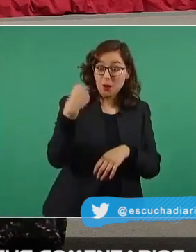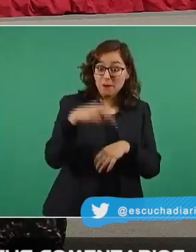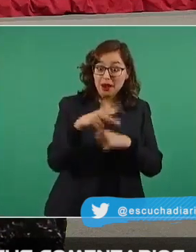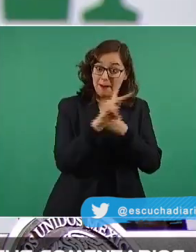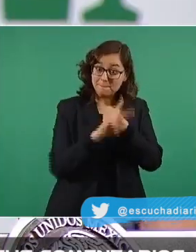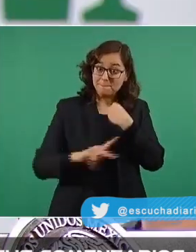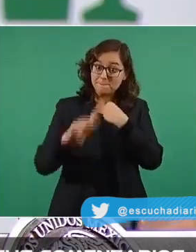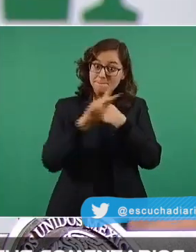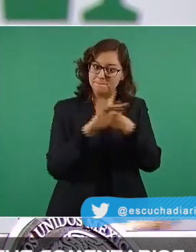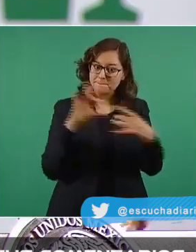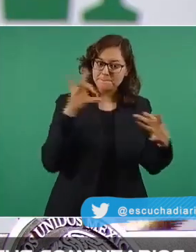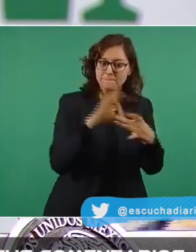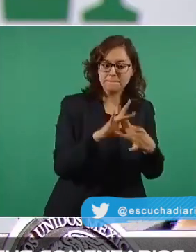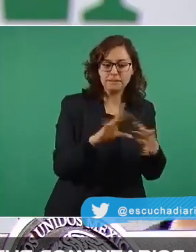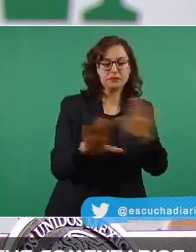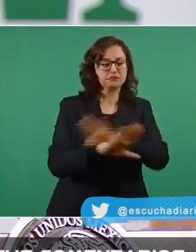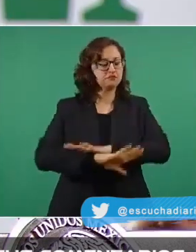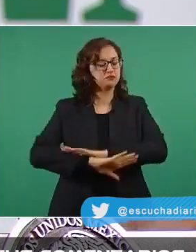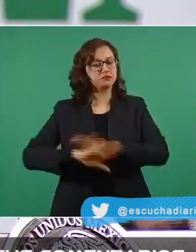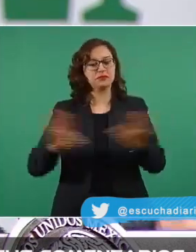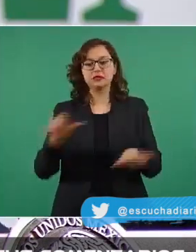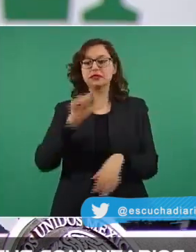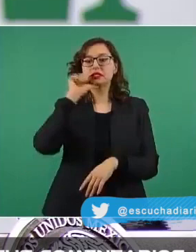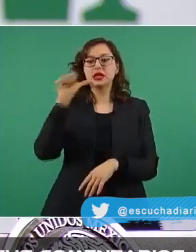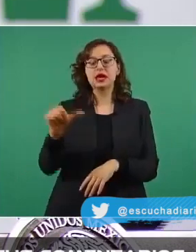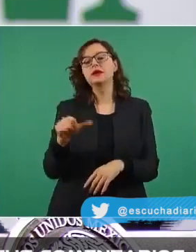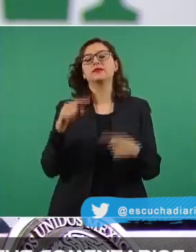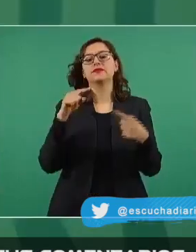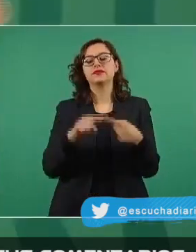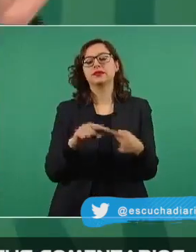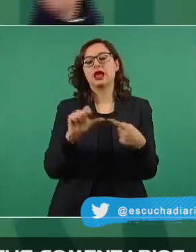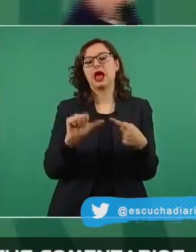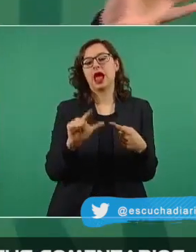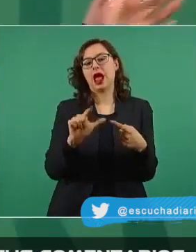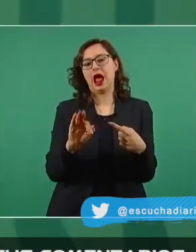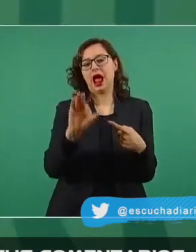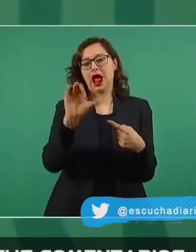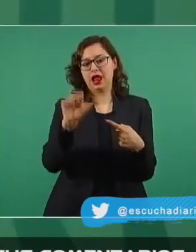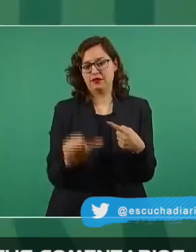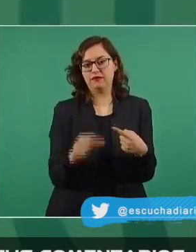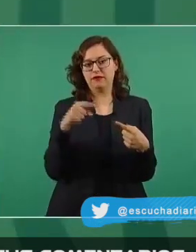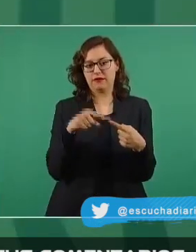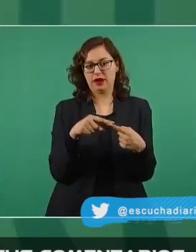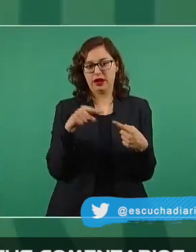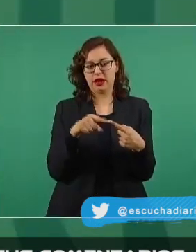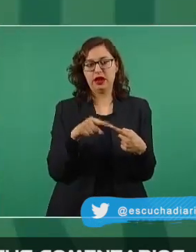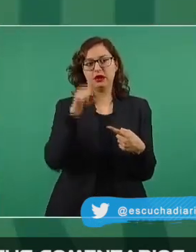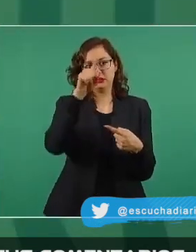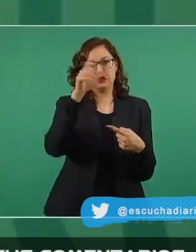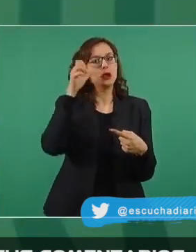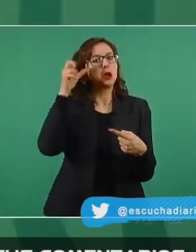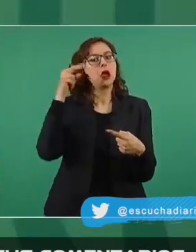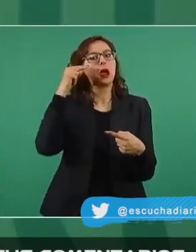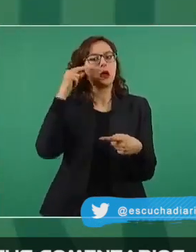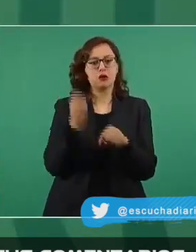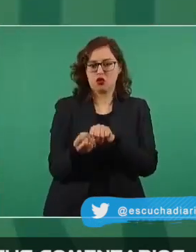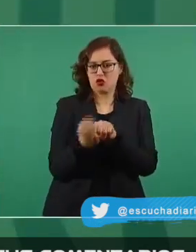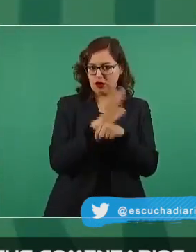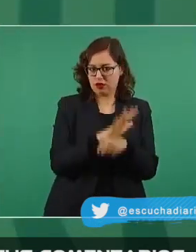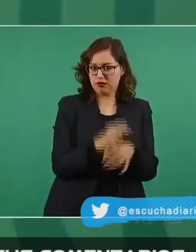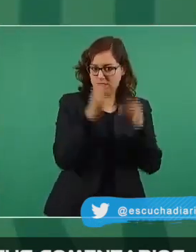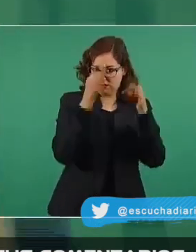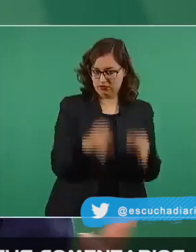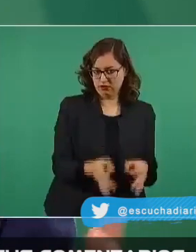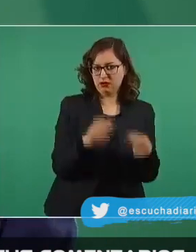de alcohol gel al 70%, así como uso correcto de cubrebocas, ventilación en espacios cerrados y